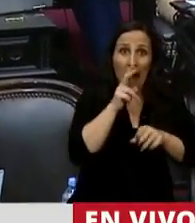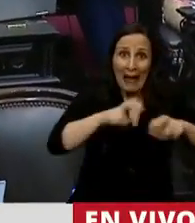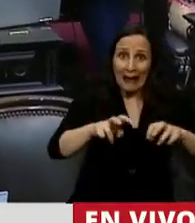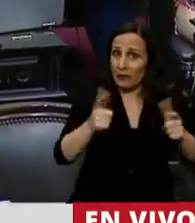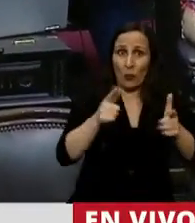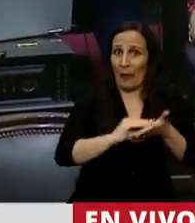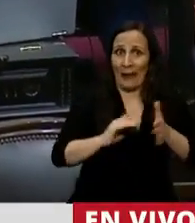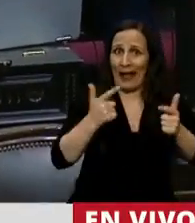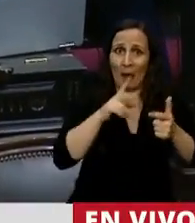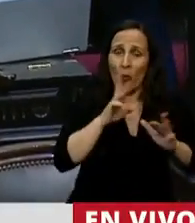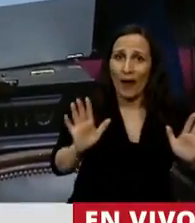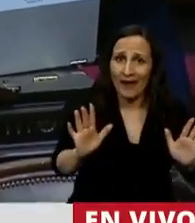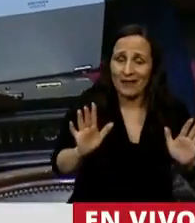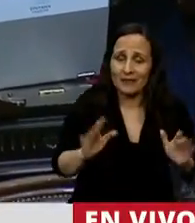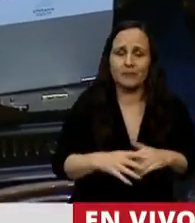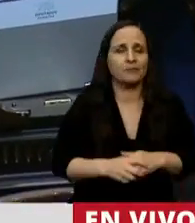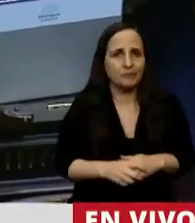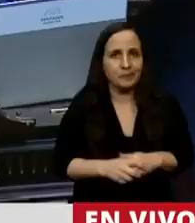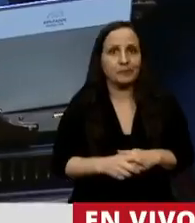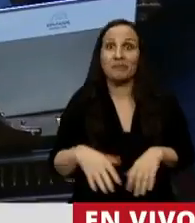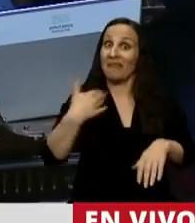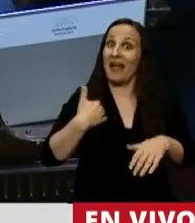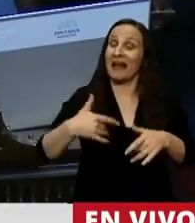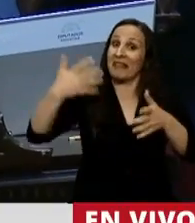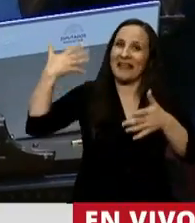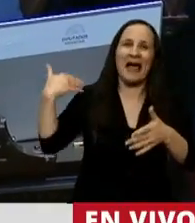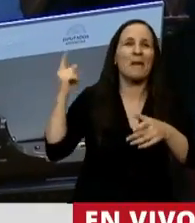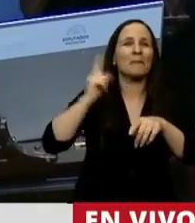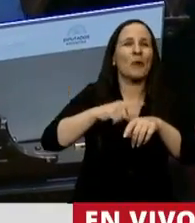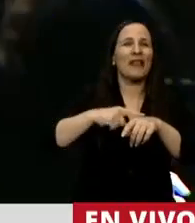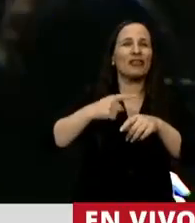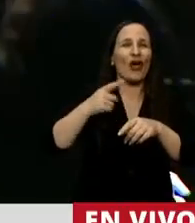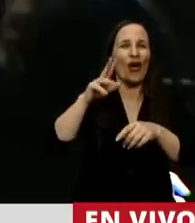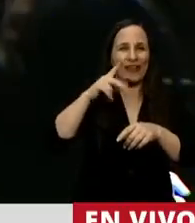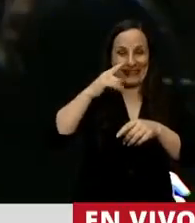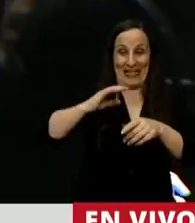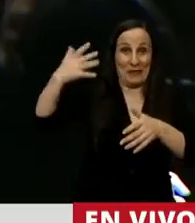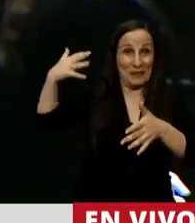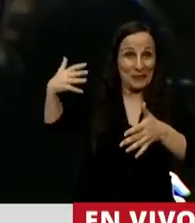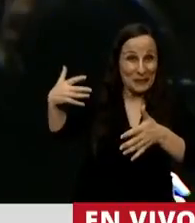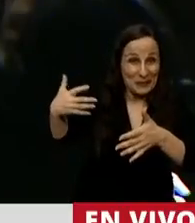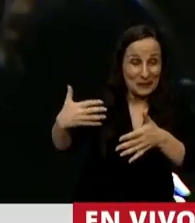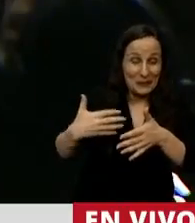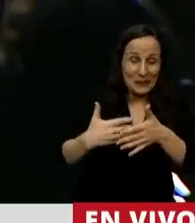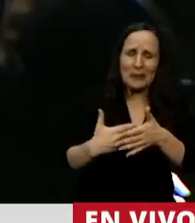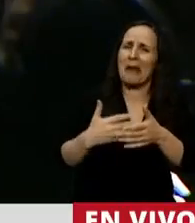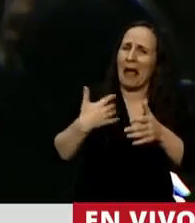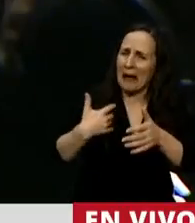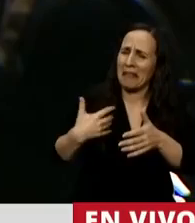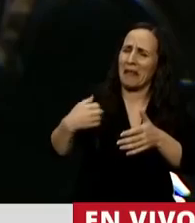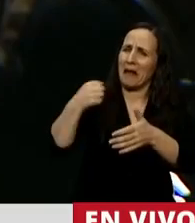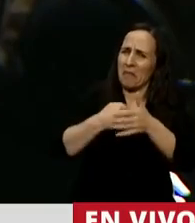claro. Argentina, a lo largo de estos años, desde la recuperación democrática, ha dado pasos sólidos,